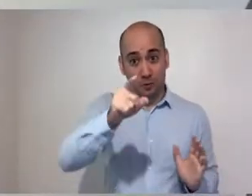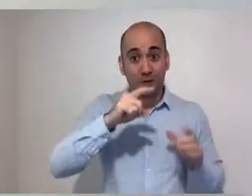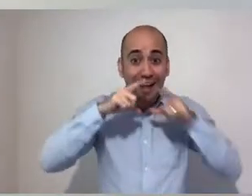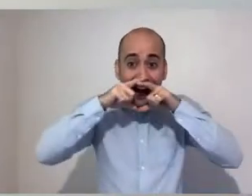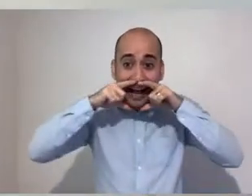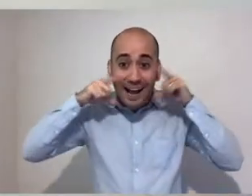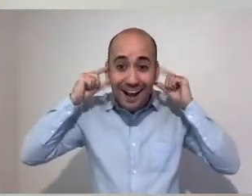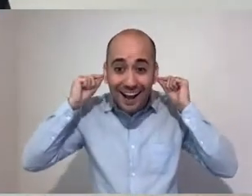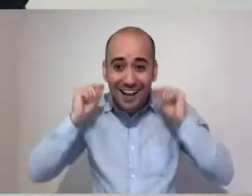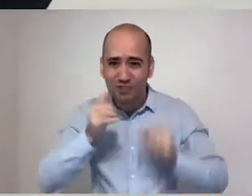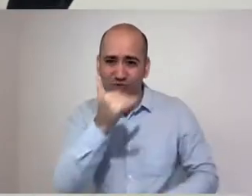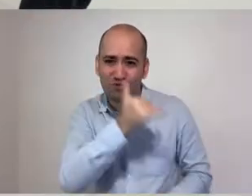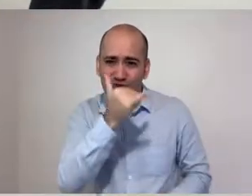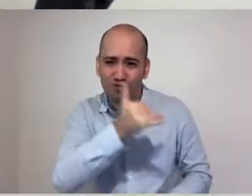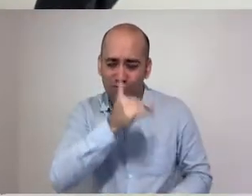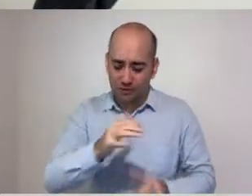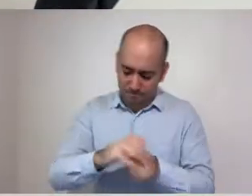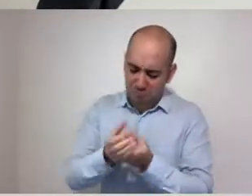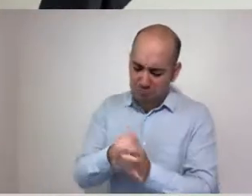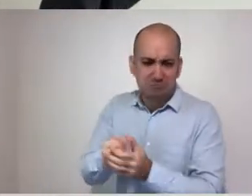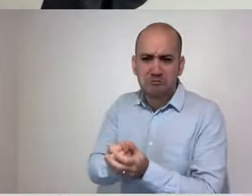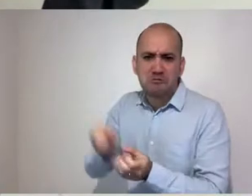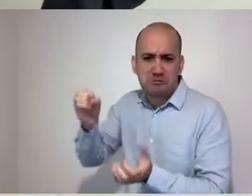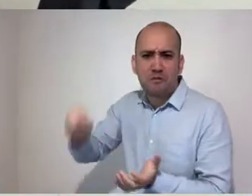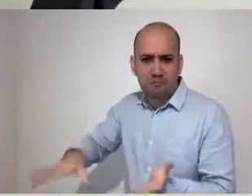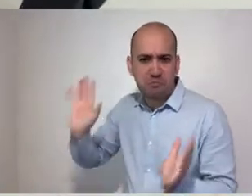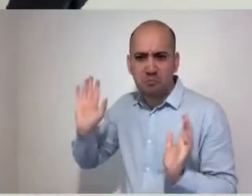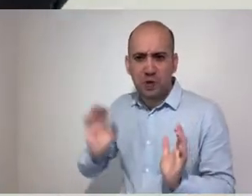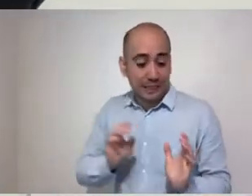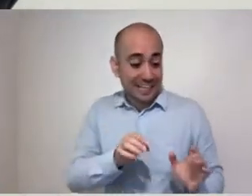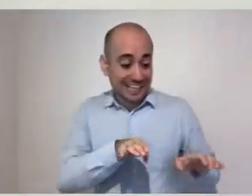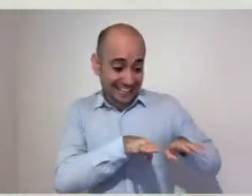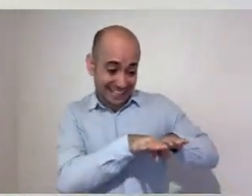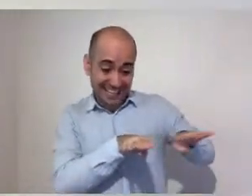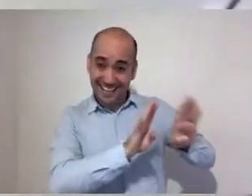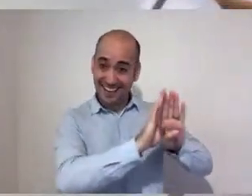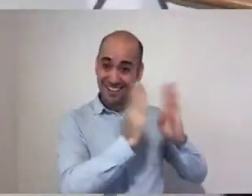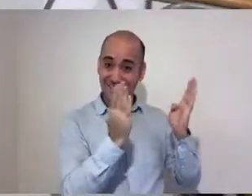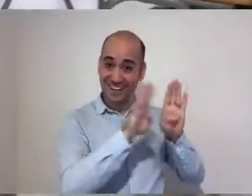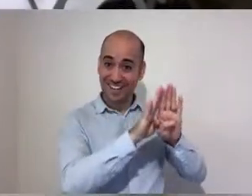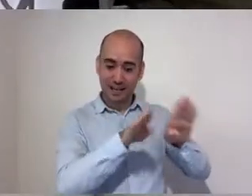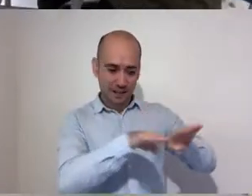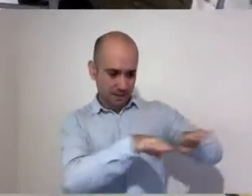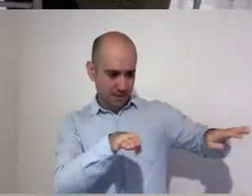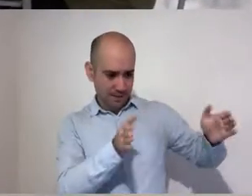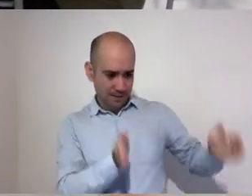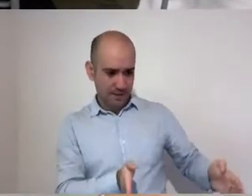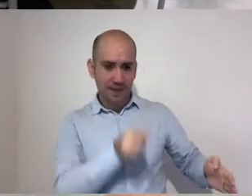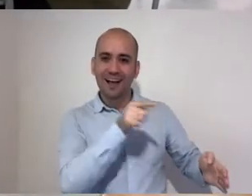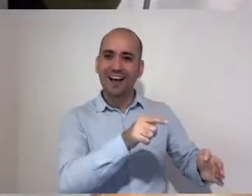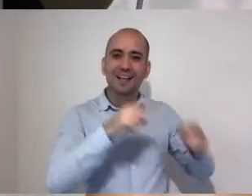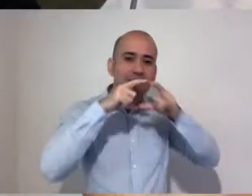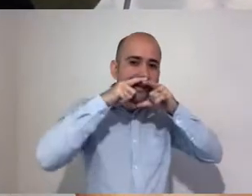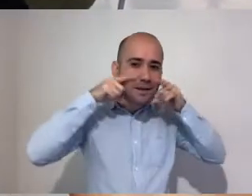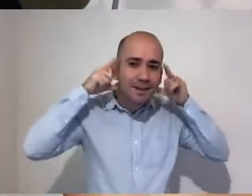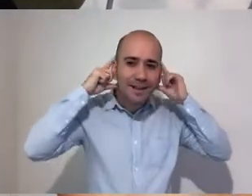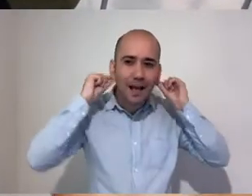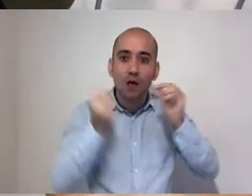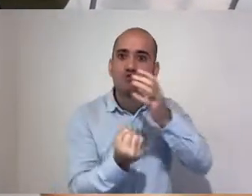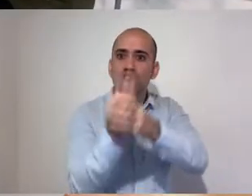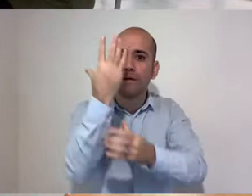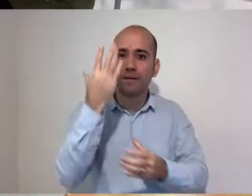de mascarilla, hay disponible en la mesa de ingreso. Limpiar sus útiles con alcohol gel y